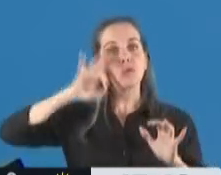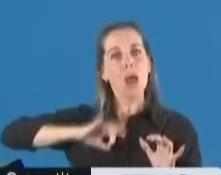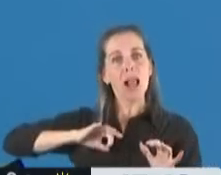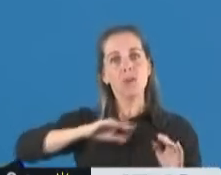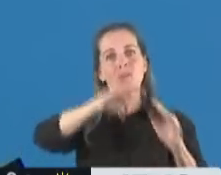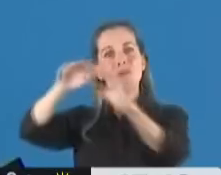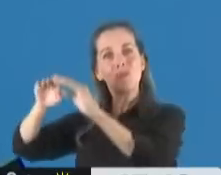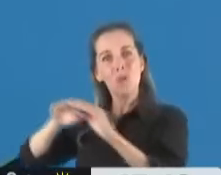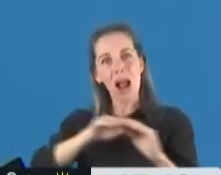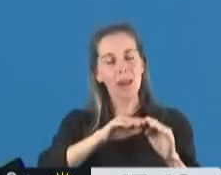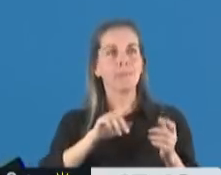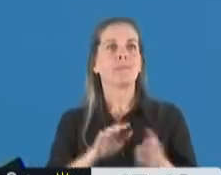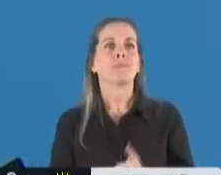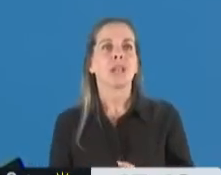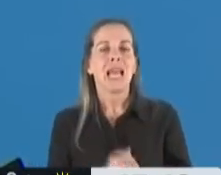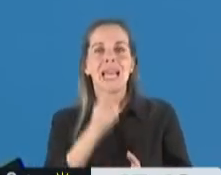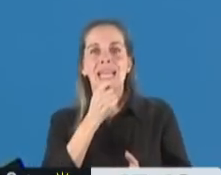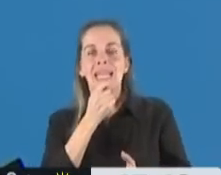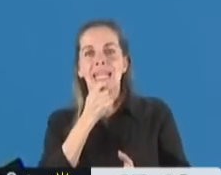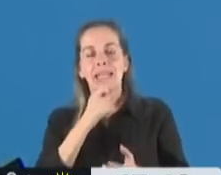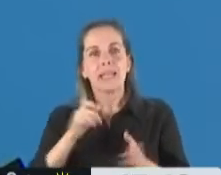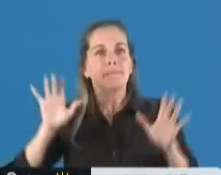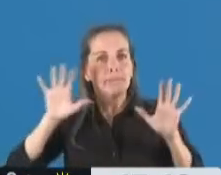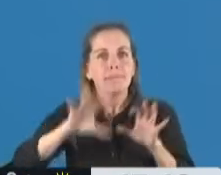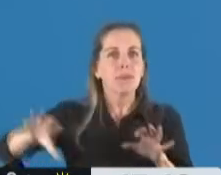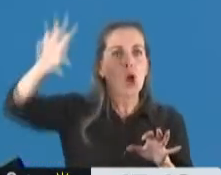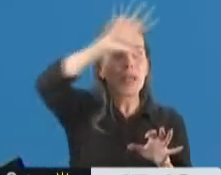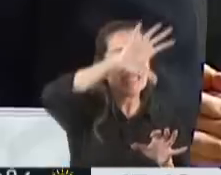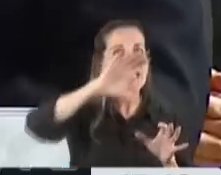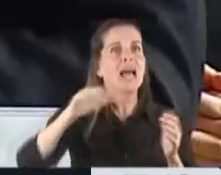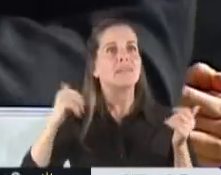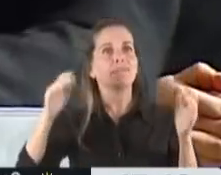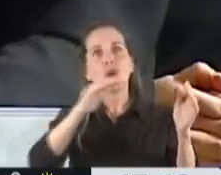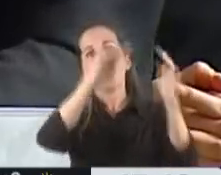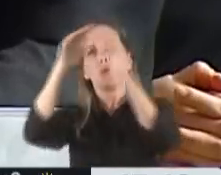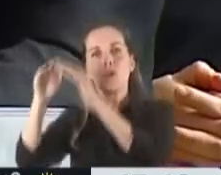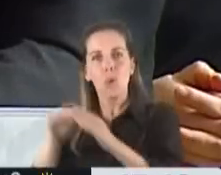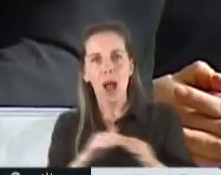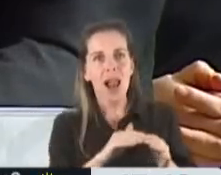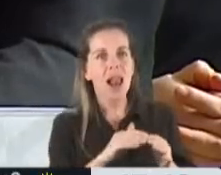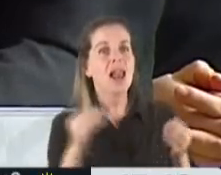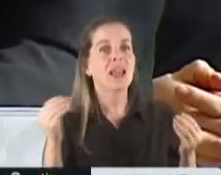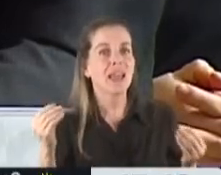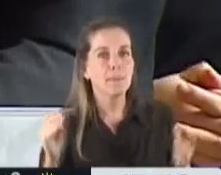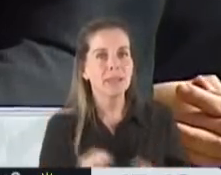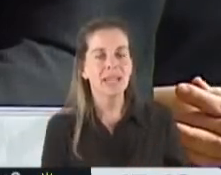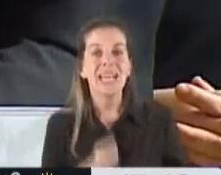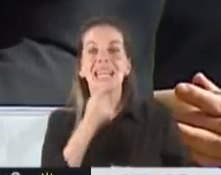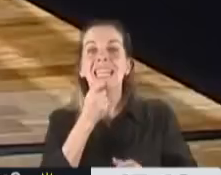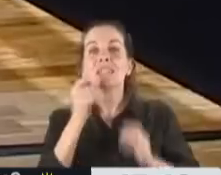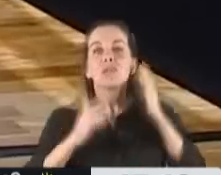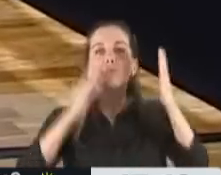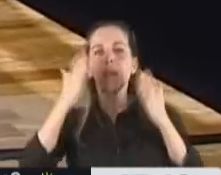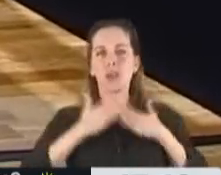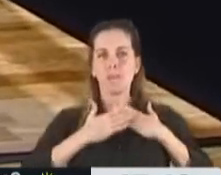mejor, donde no haya tierras postergadas y tierras ricas? ¿Qué tal si ese sueño que